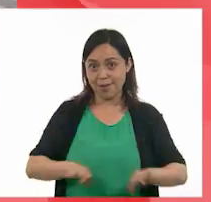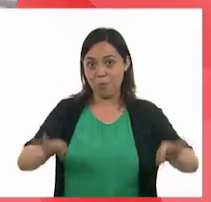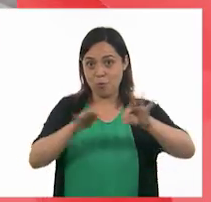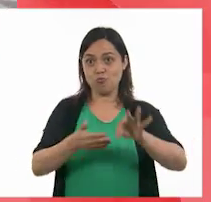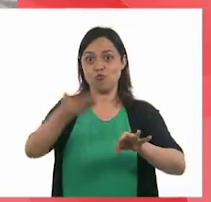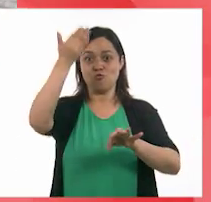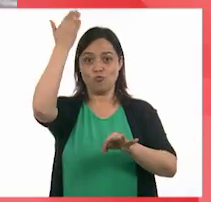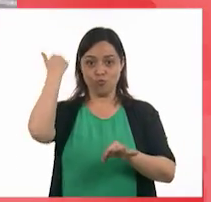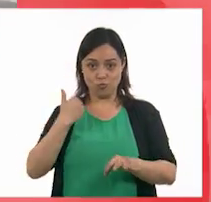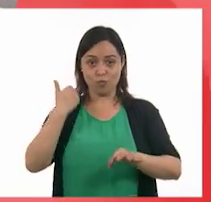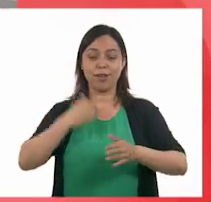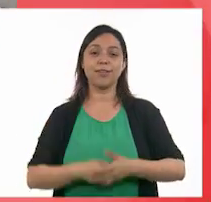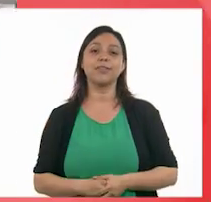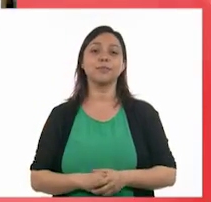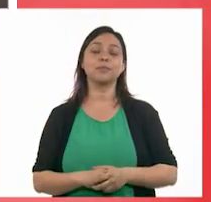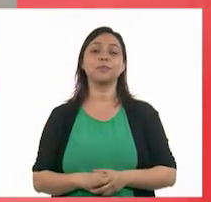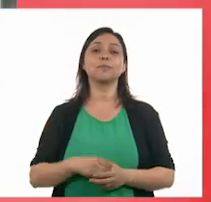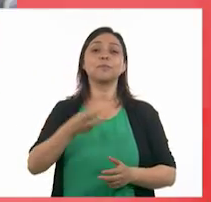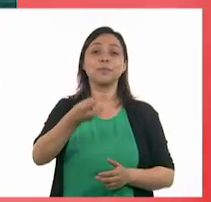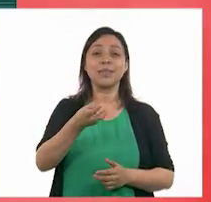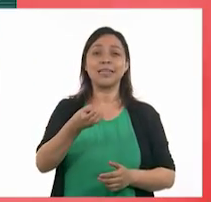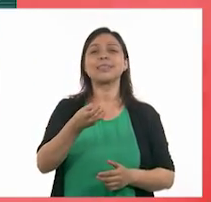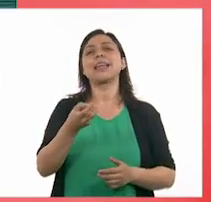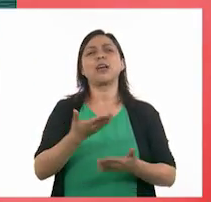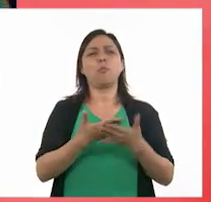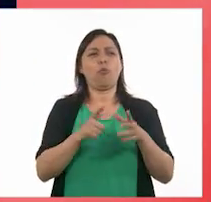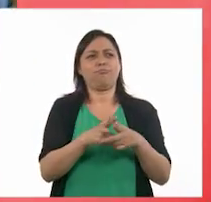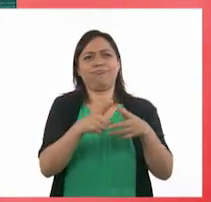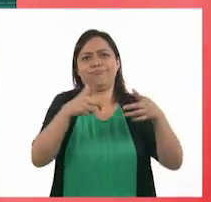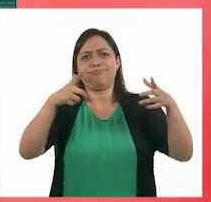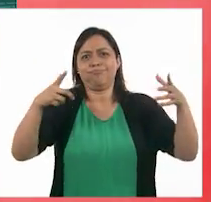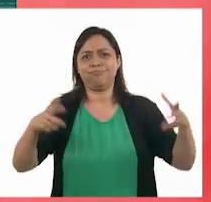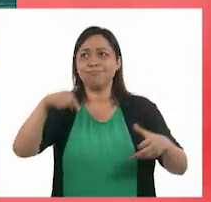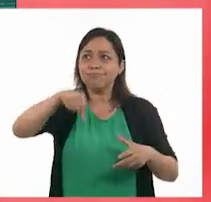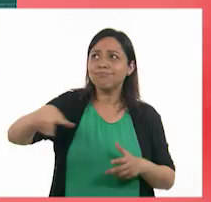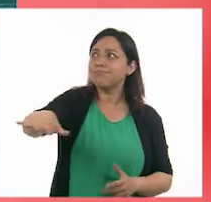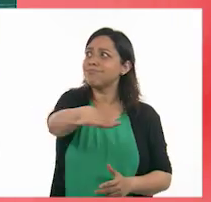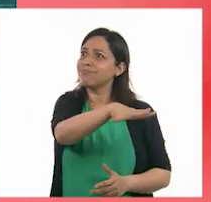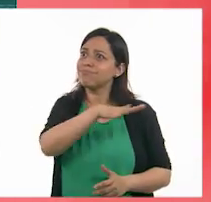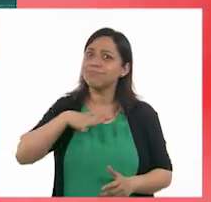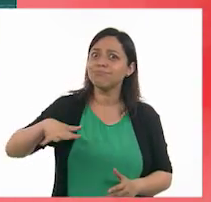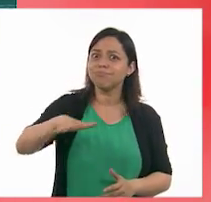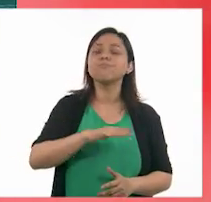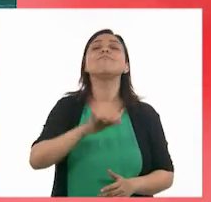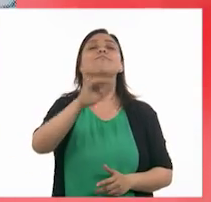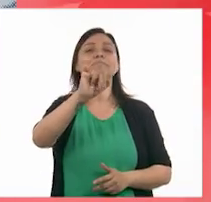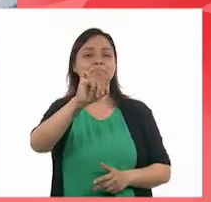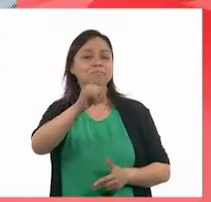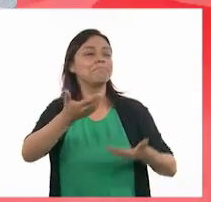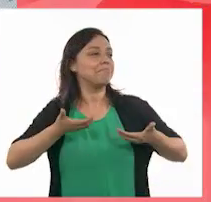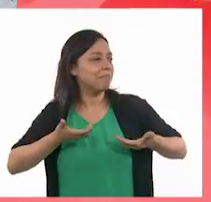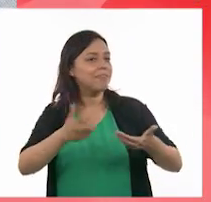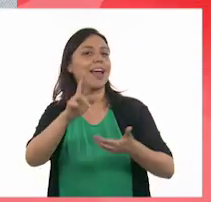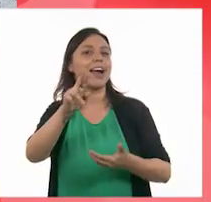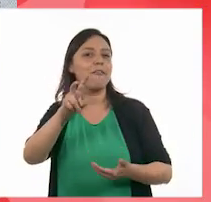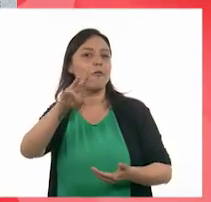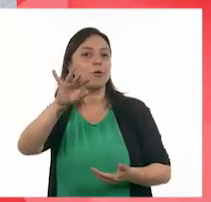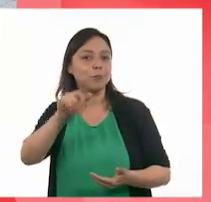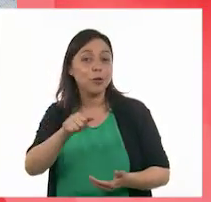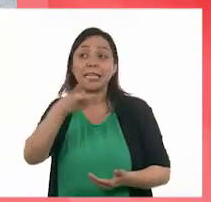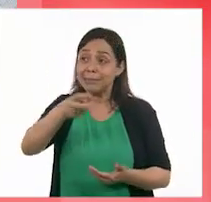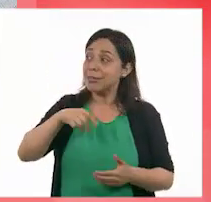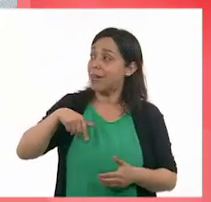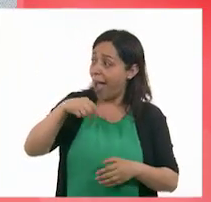entonces, y aquella barra era la más grande del mundo. Y estaba aquí, precisamente justamente en la Avenida Revolución. Justamente donde